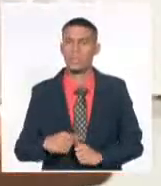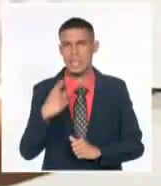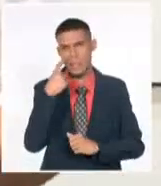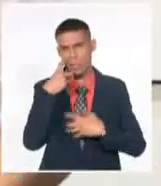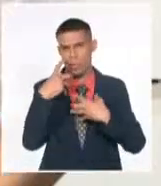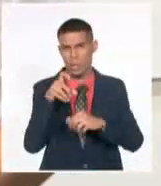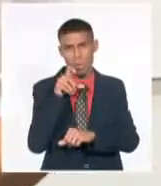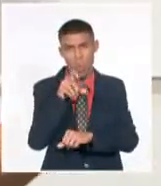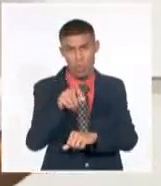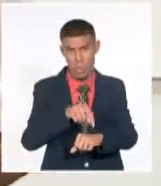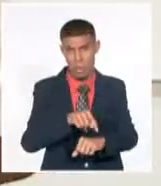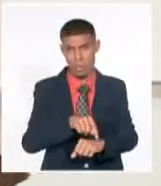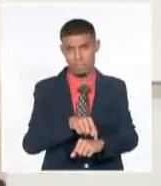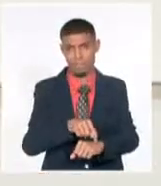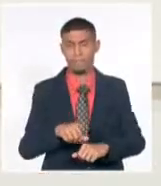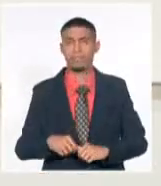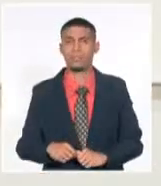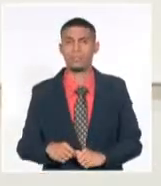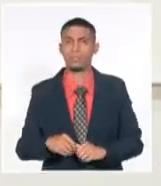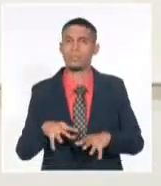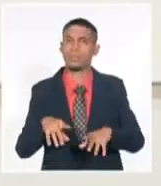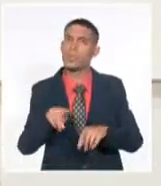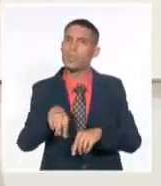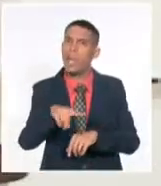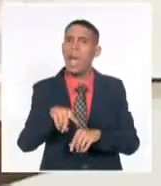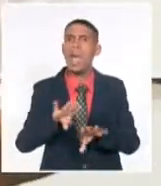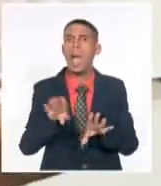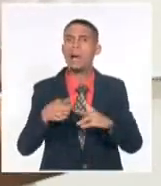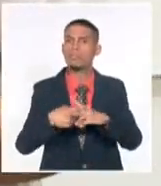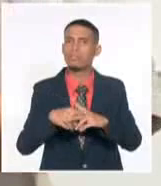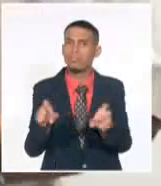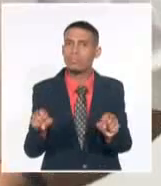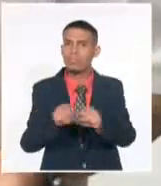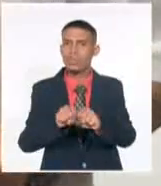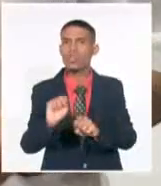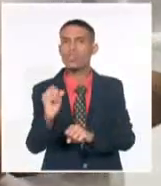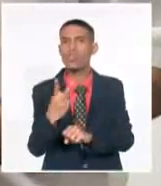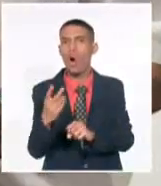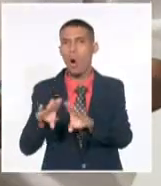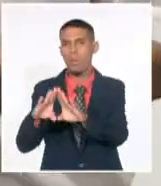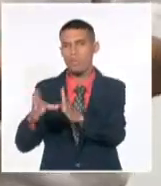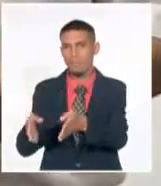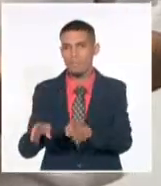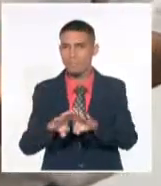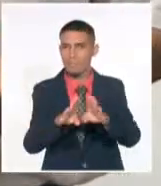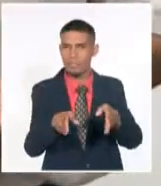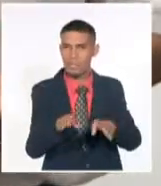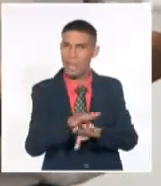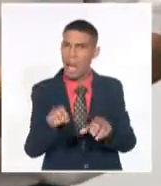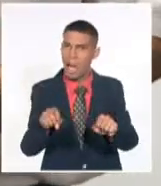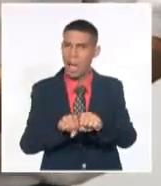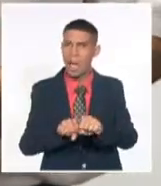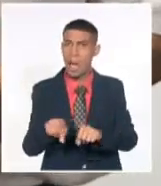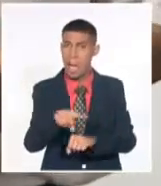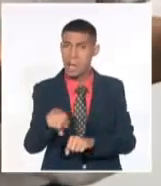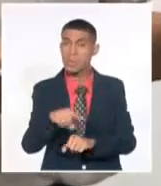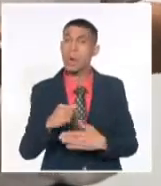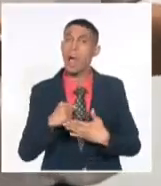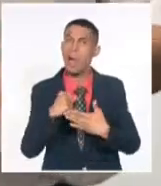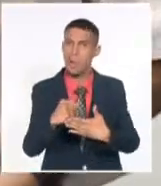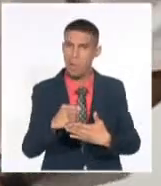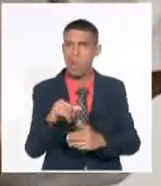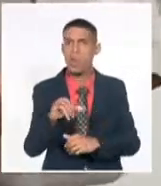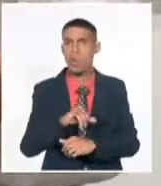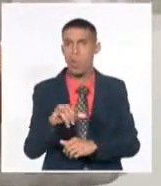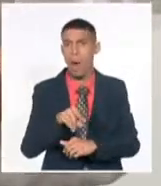últimas horas hayan sincronizado nuevamente dos eh dos bloques que constituyen también eh que son